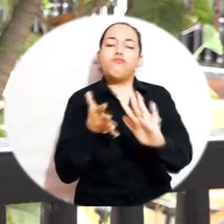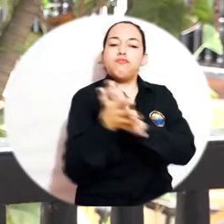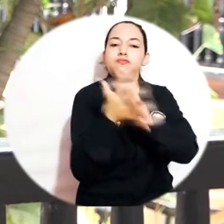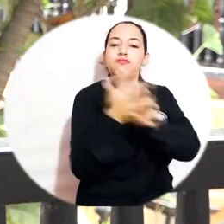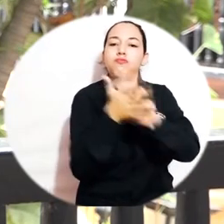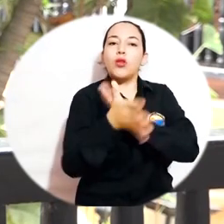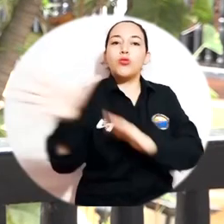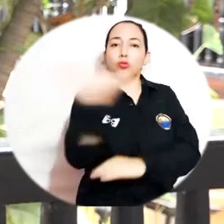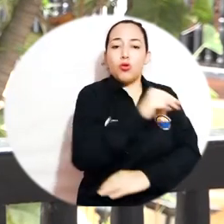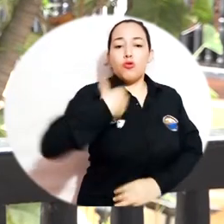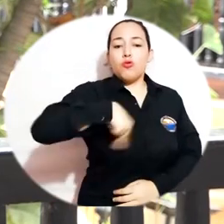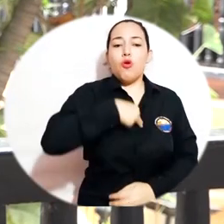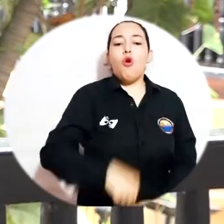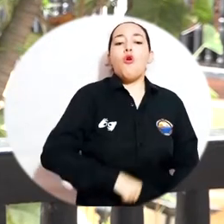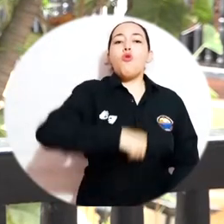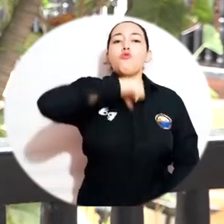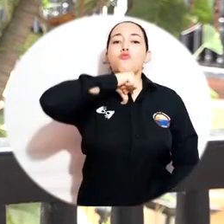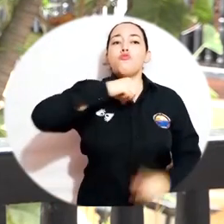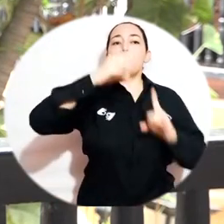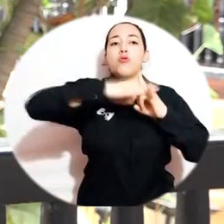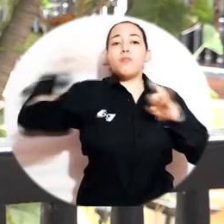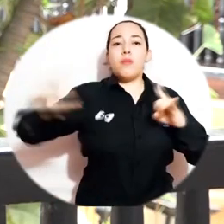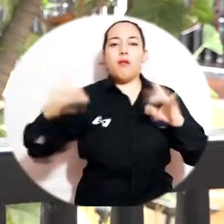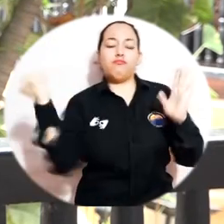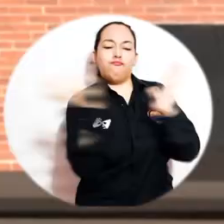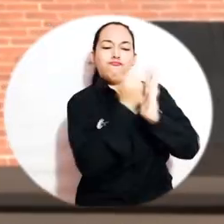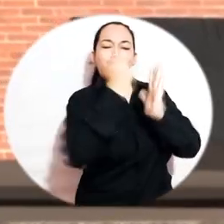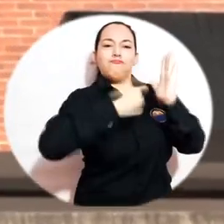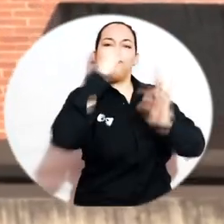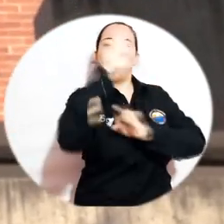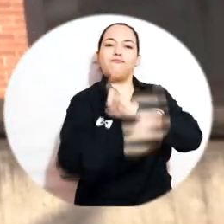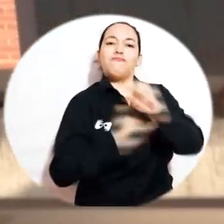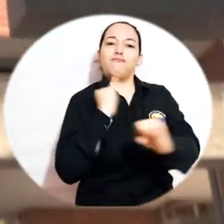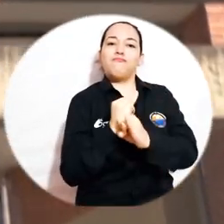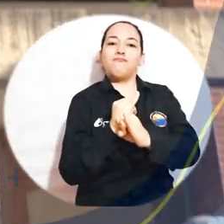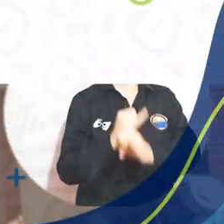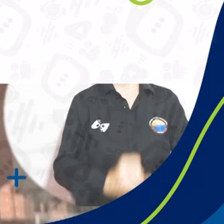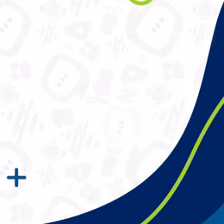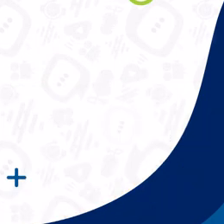voz en grito, que somos Orgullo Uni Magdalena acreditados